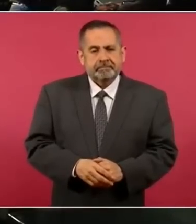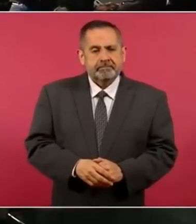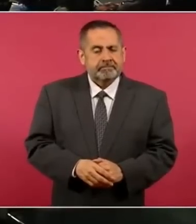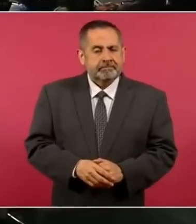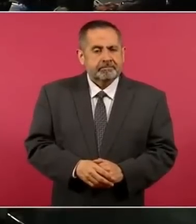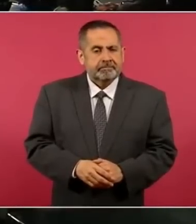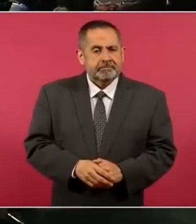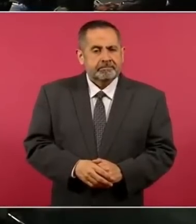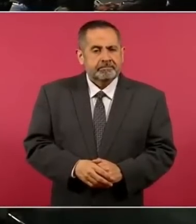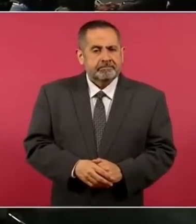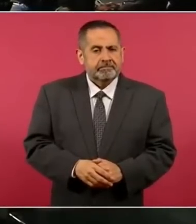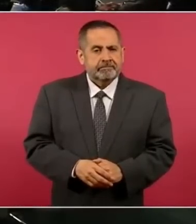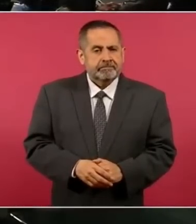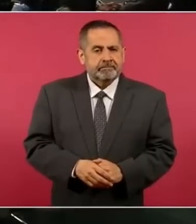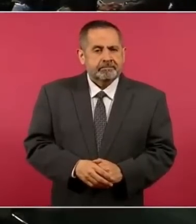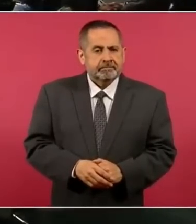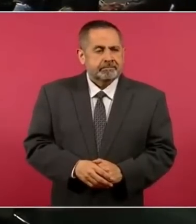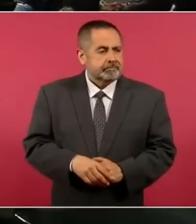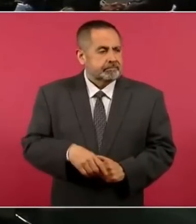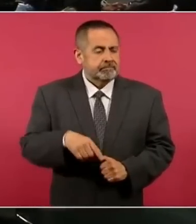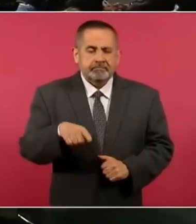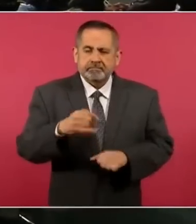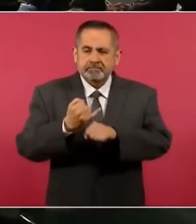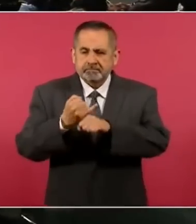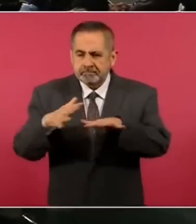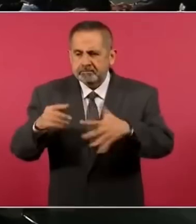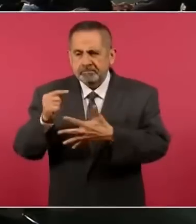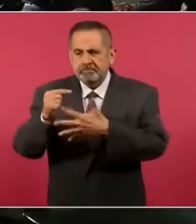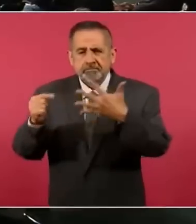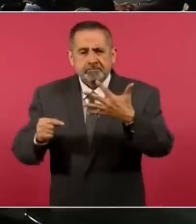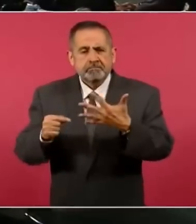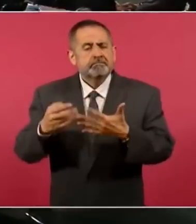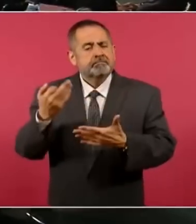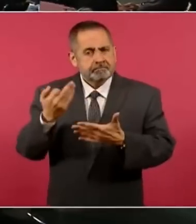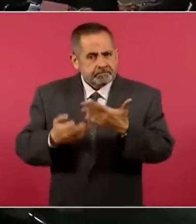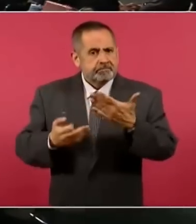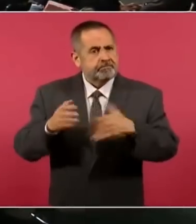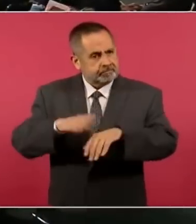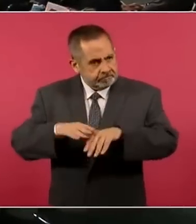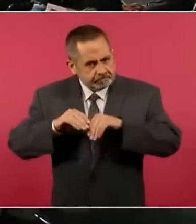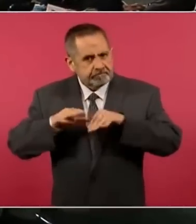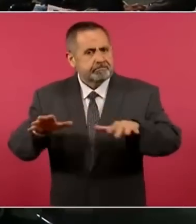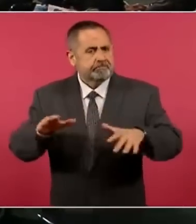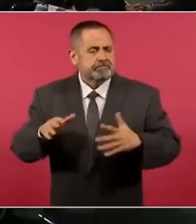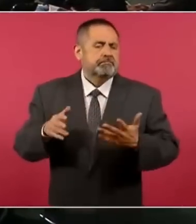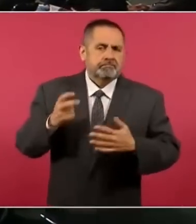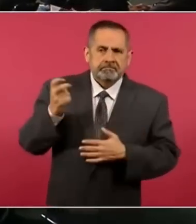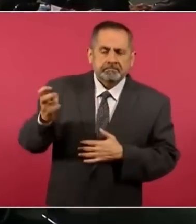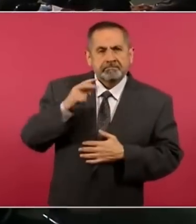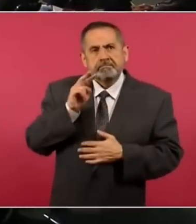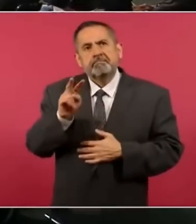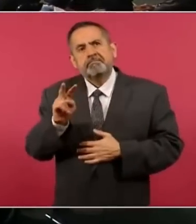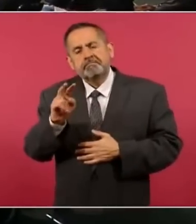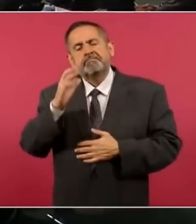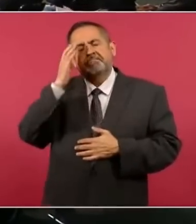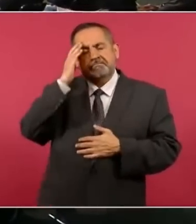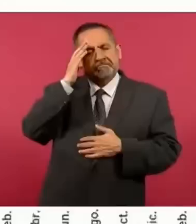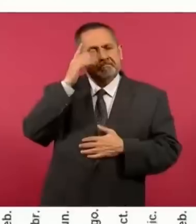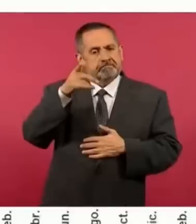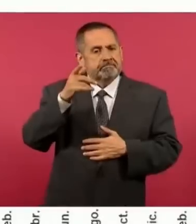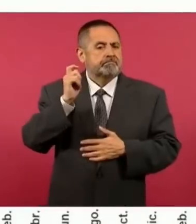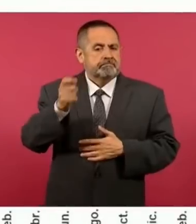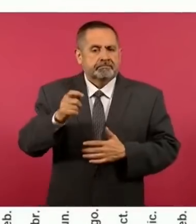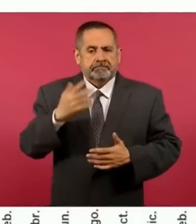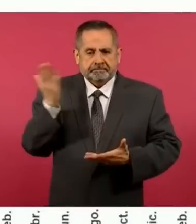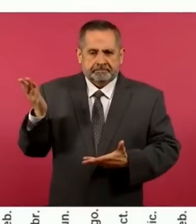no se da a conocer, pero que pues esto nos da una idea de cómo estamos.